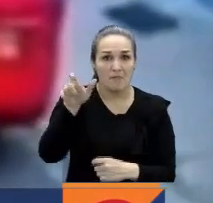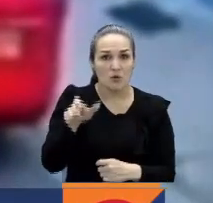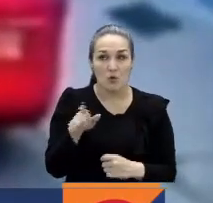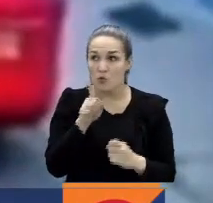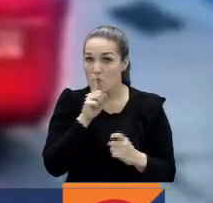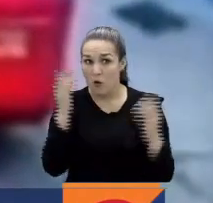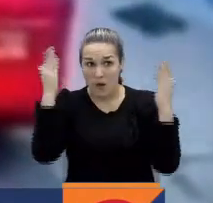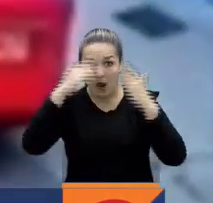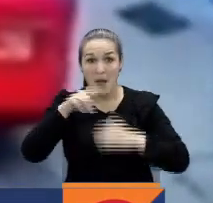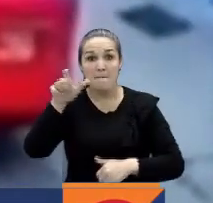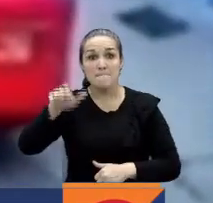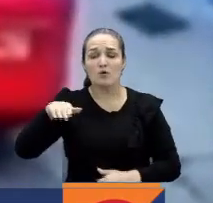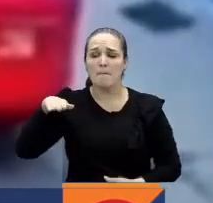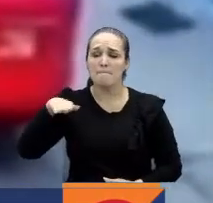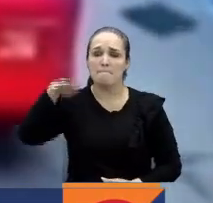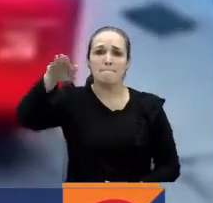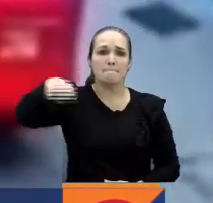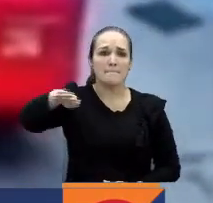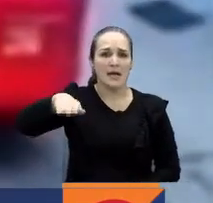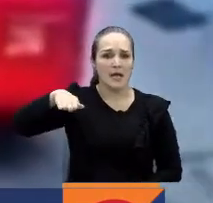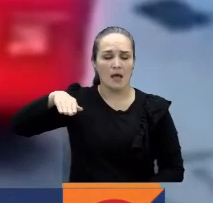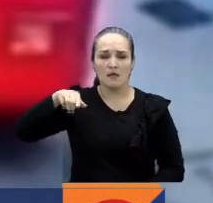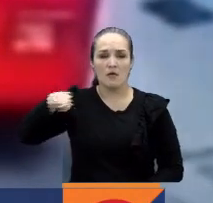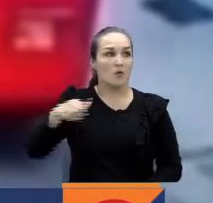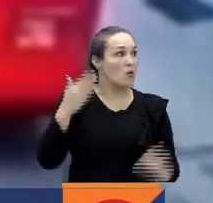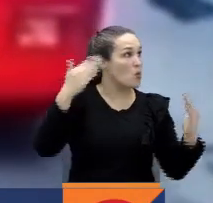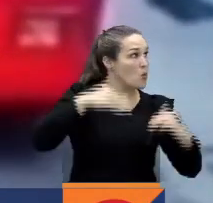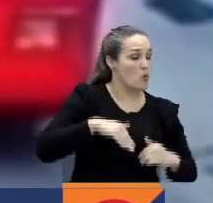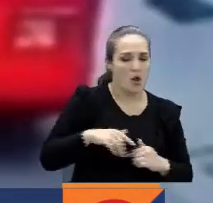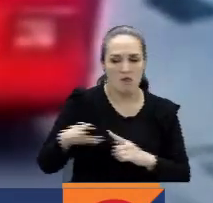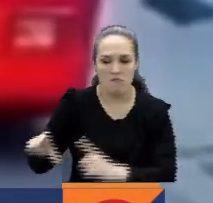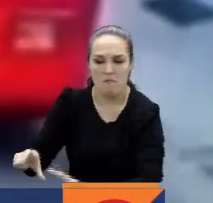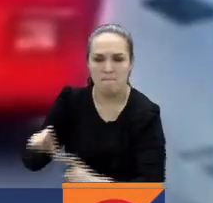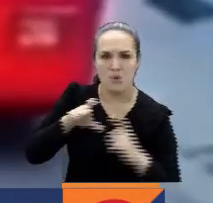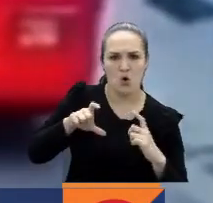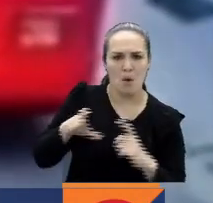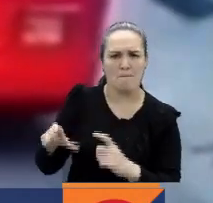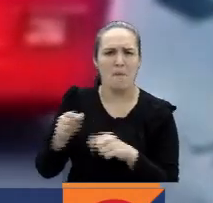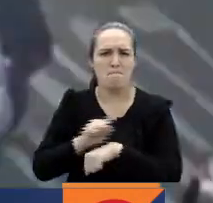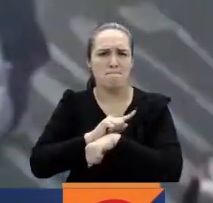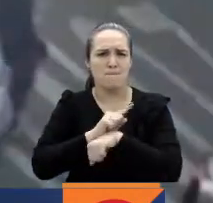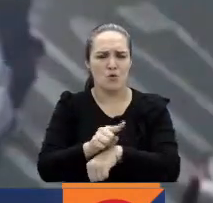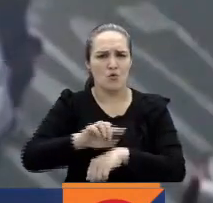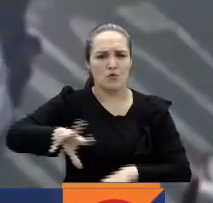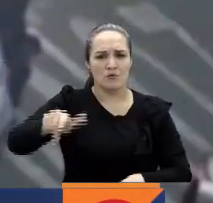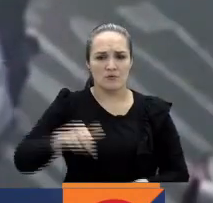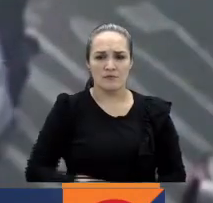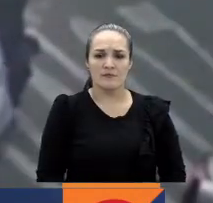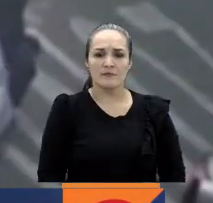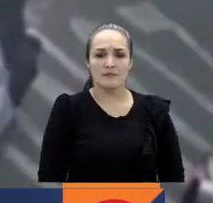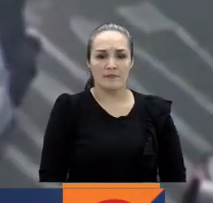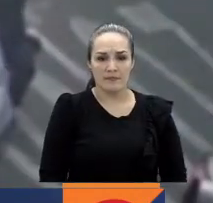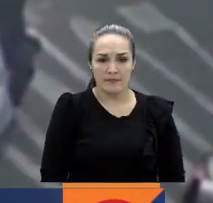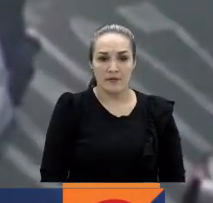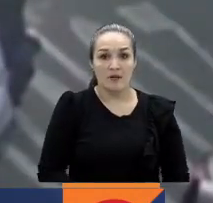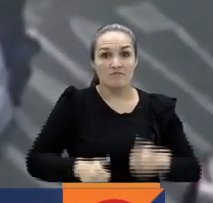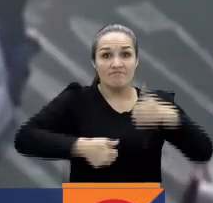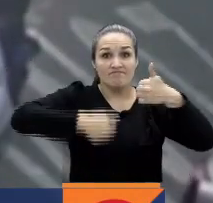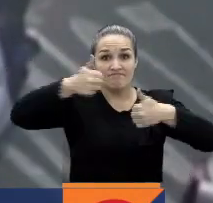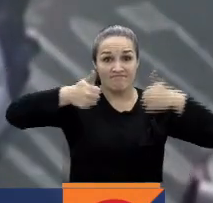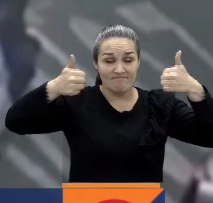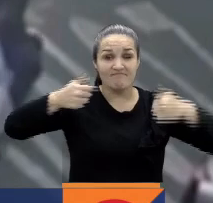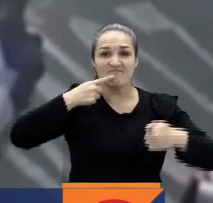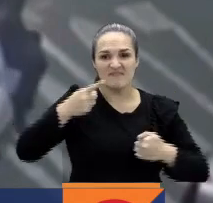que los conductores parquearan sus vehículos para poder desvalijarlos en cuestión de minutos. Según las autoridades, tendrían